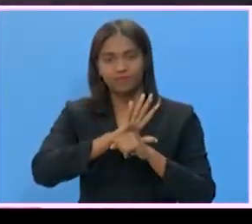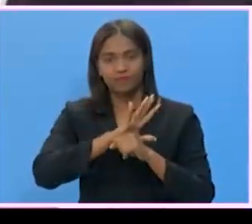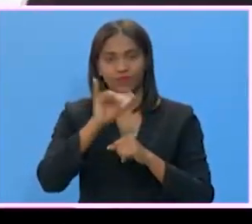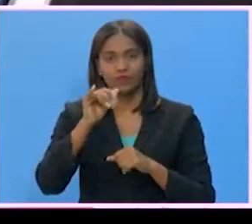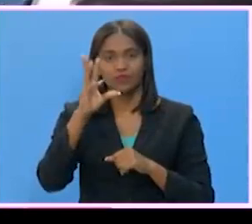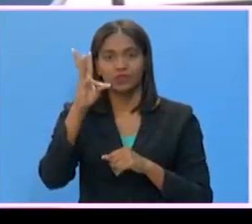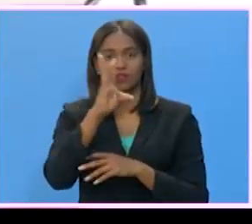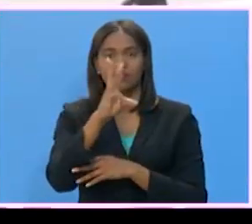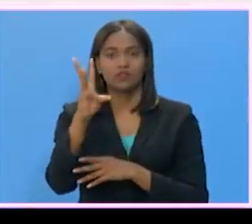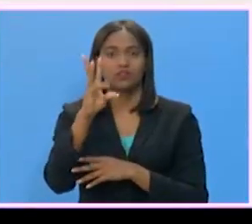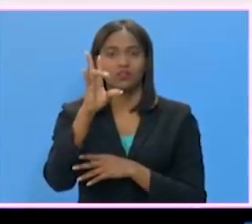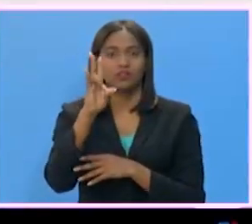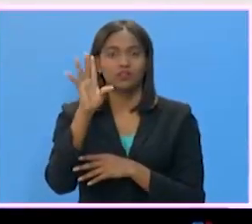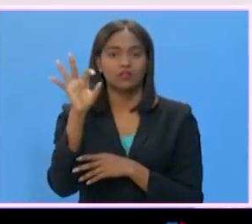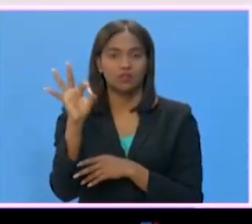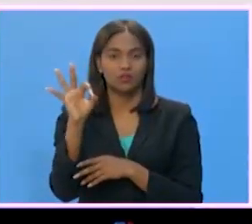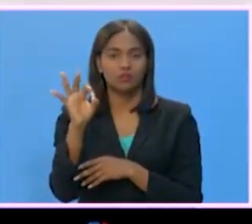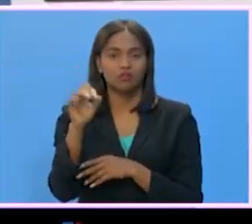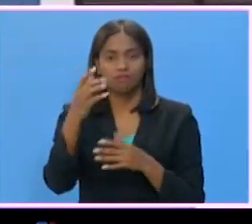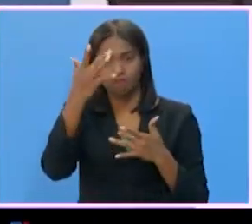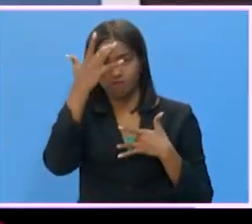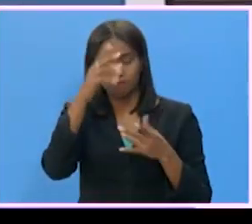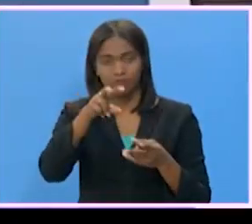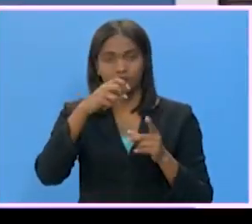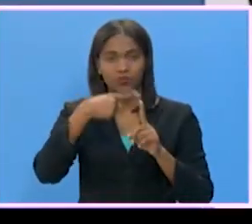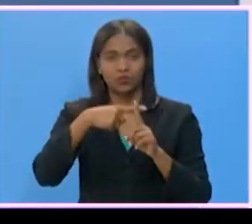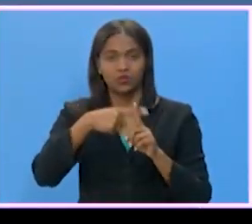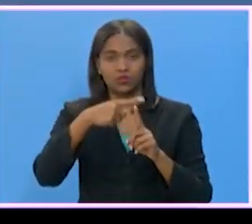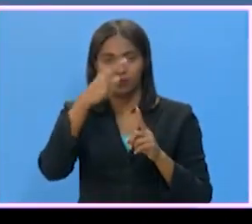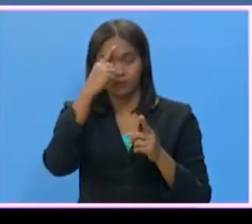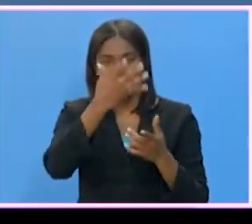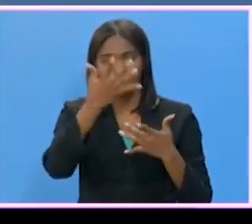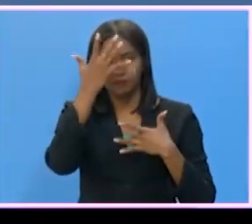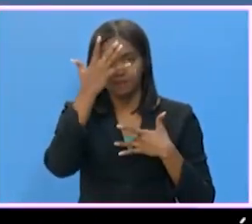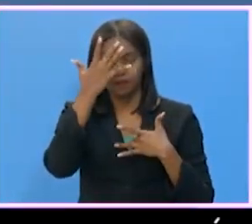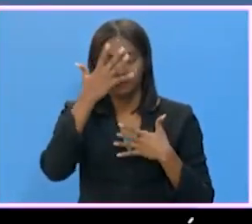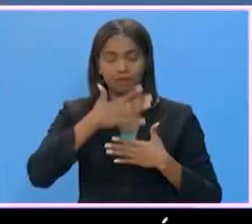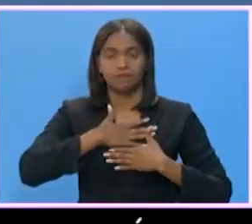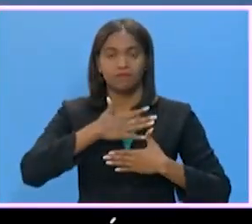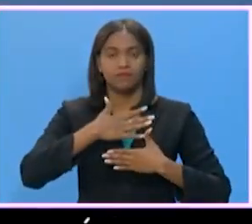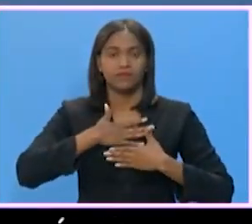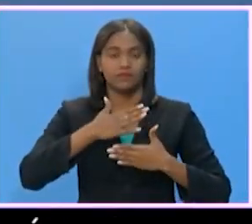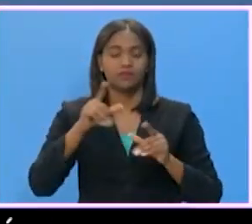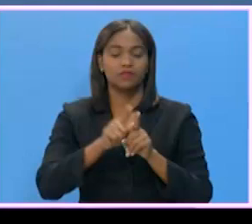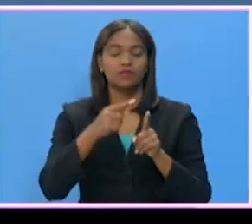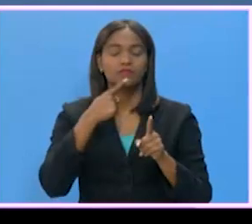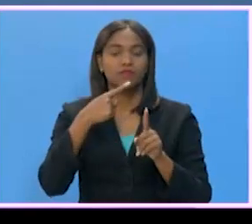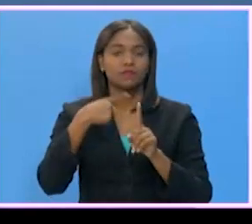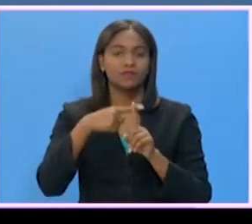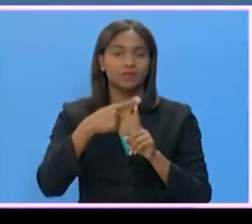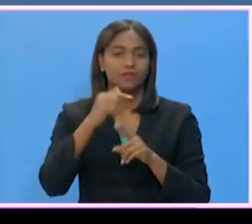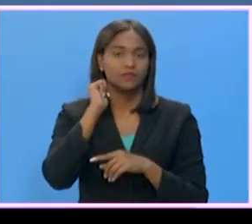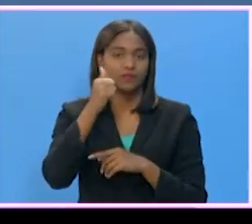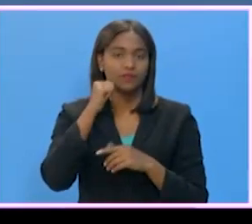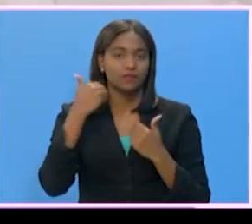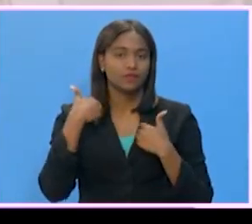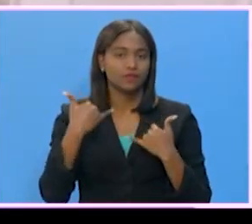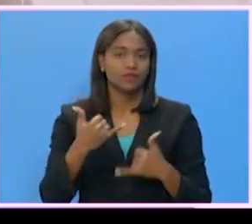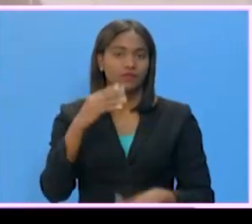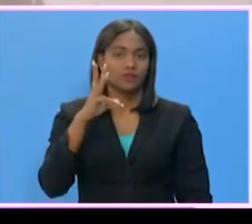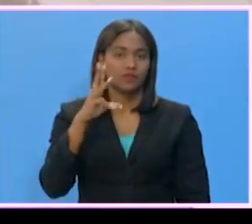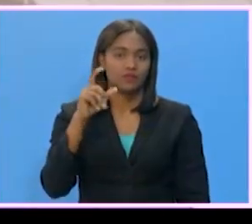y 679 están positivas aún a la enfermedad respiratoria. Asimismo, la positividad diaria se ubica